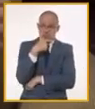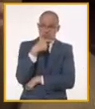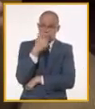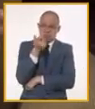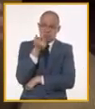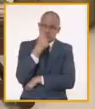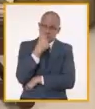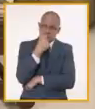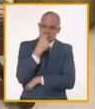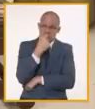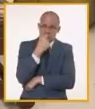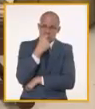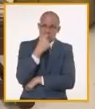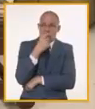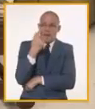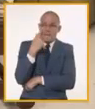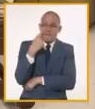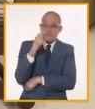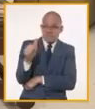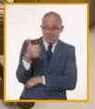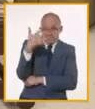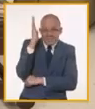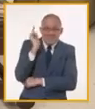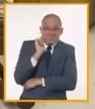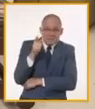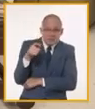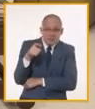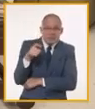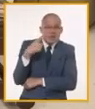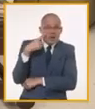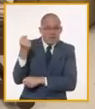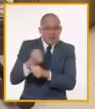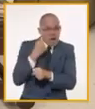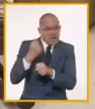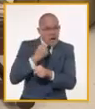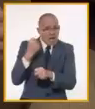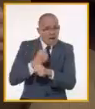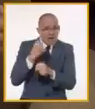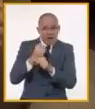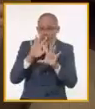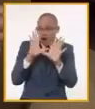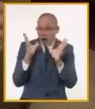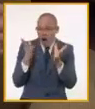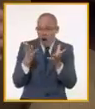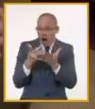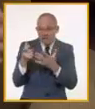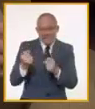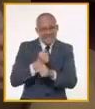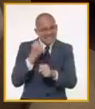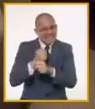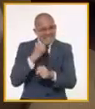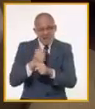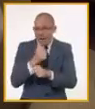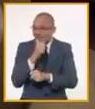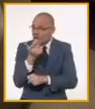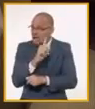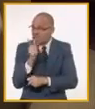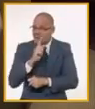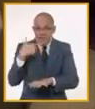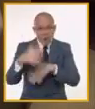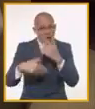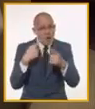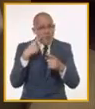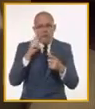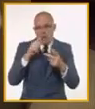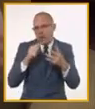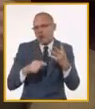veo concretamente a Díaz-Canel, cómo trabaja, todo lo que está haciendo, pero las dificultades son muchas. Hay